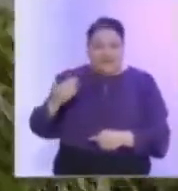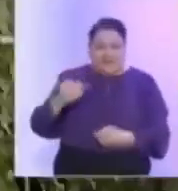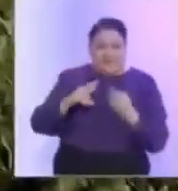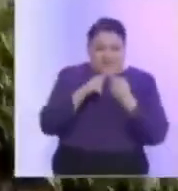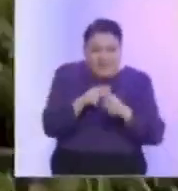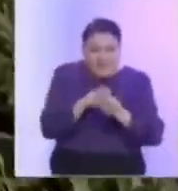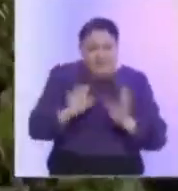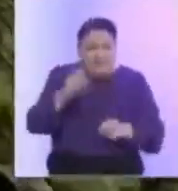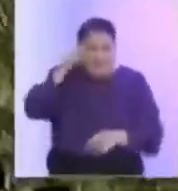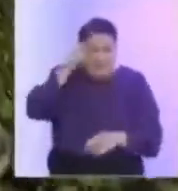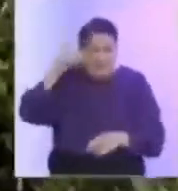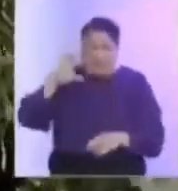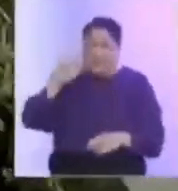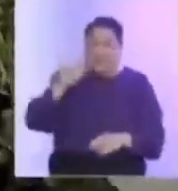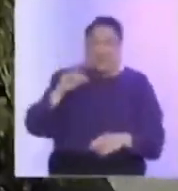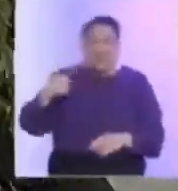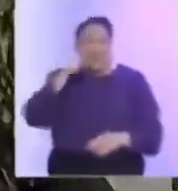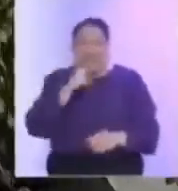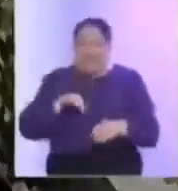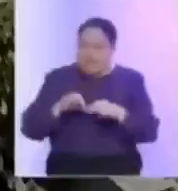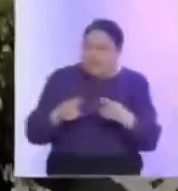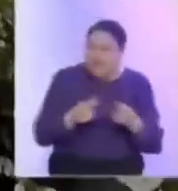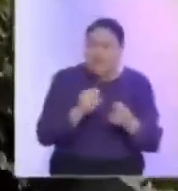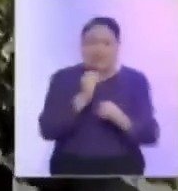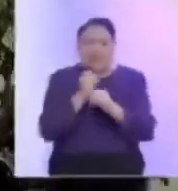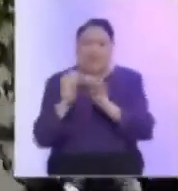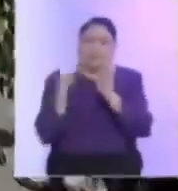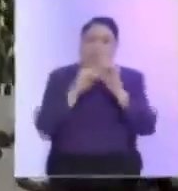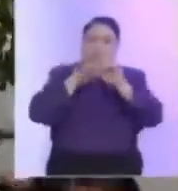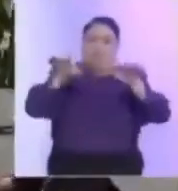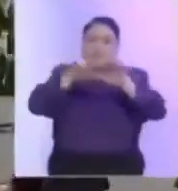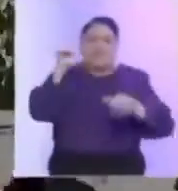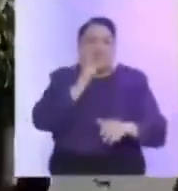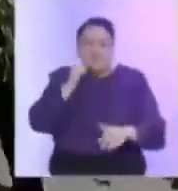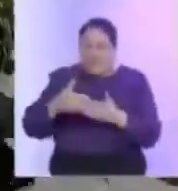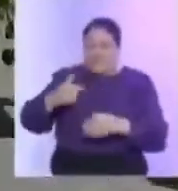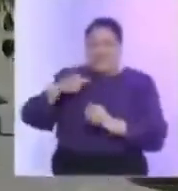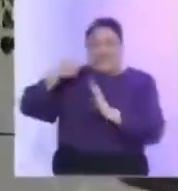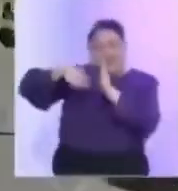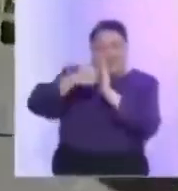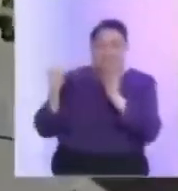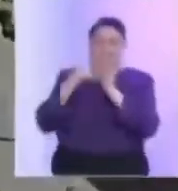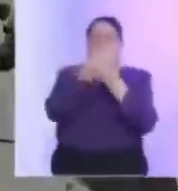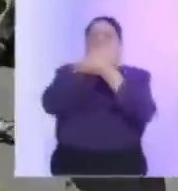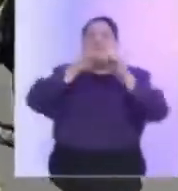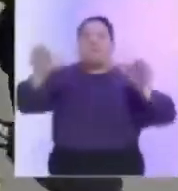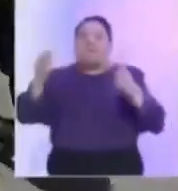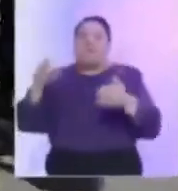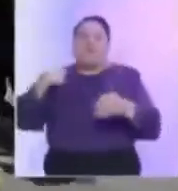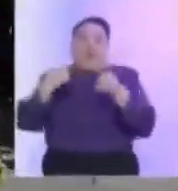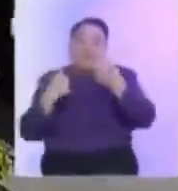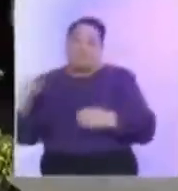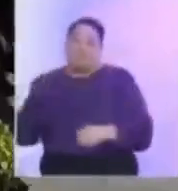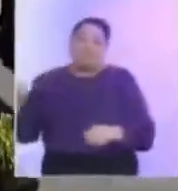ya eh la doctora Claudia shayman ya ves que es muy activa en las redes sociales ya había subido un video donde anunciaban que venían en